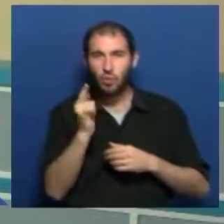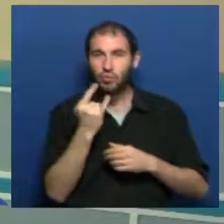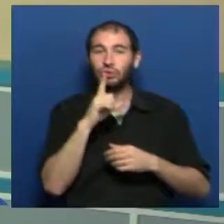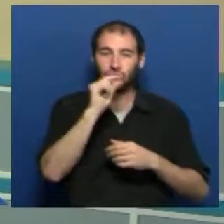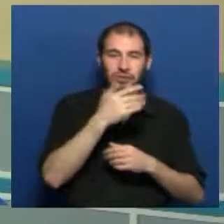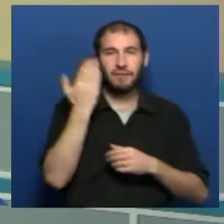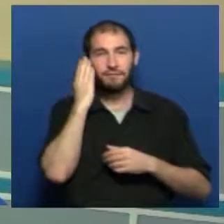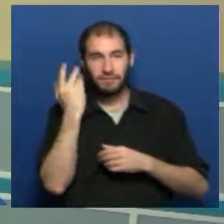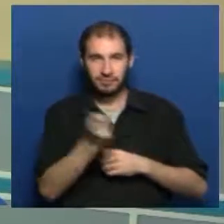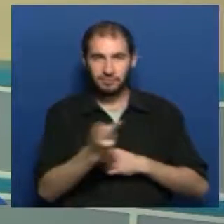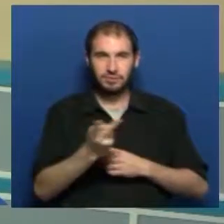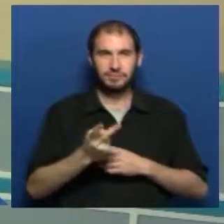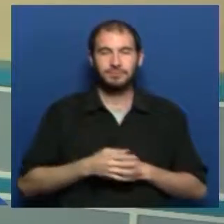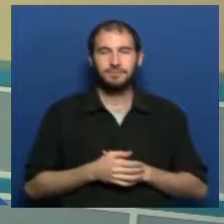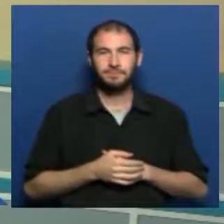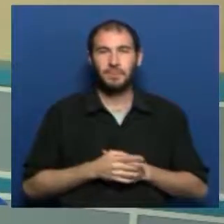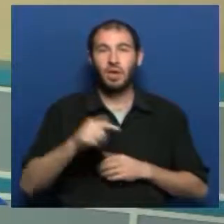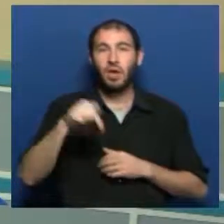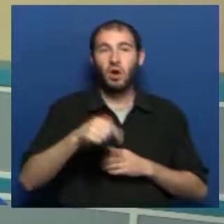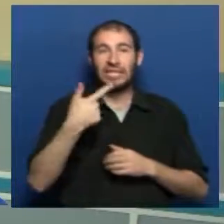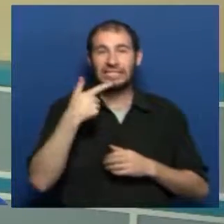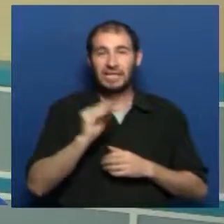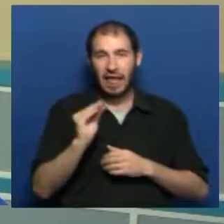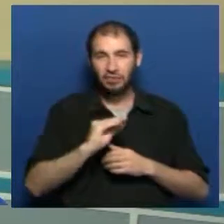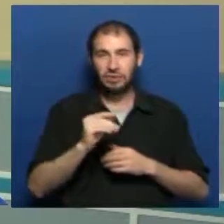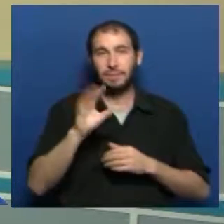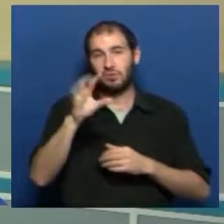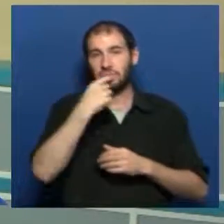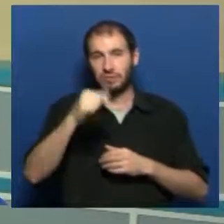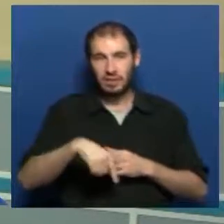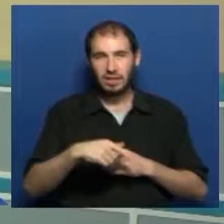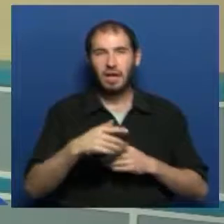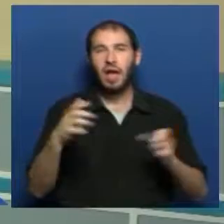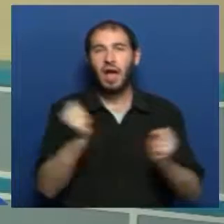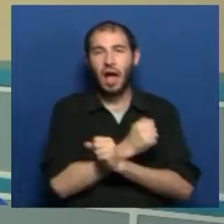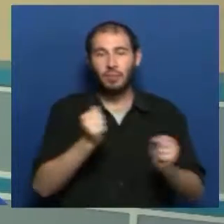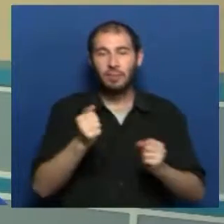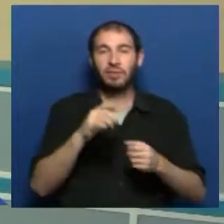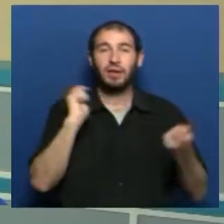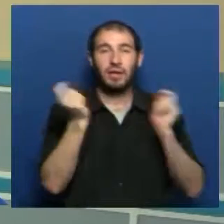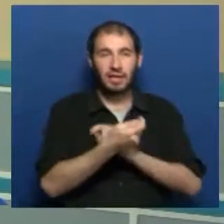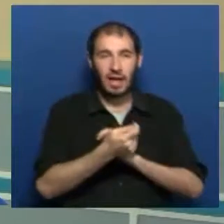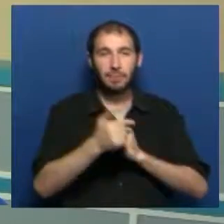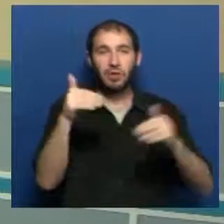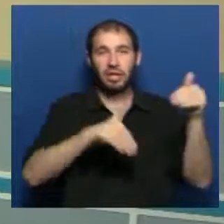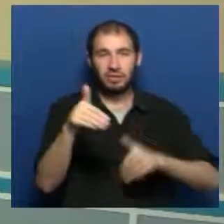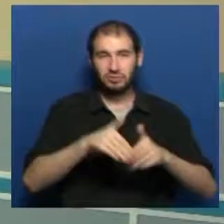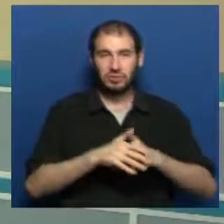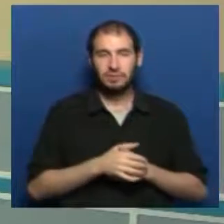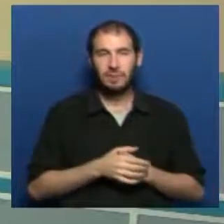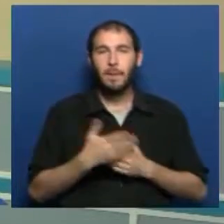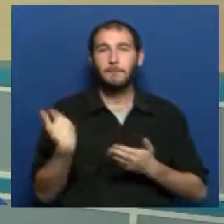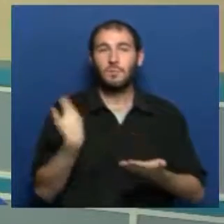en Twitter como en Facebook. Hoy, senadores de la provincia de Mendoza dieron sanción a la reforma electoral